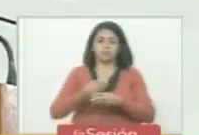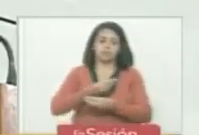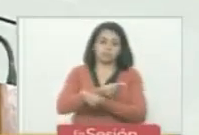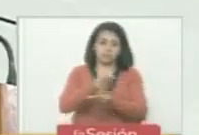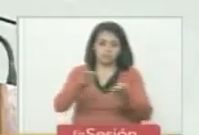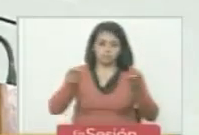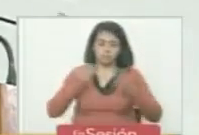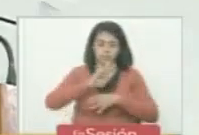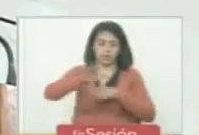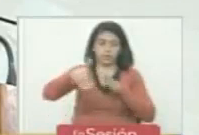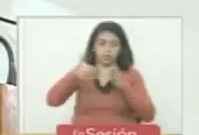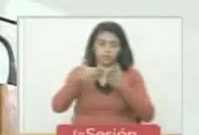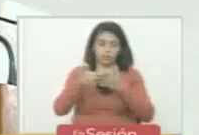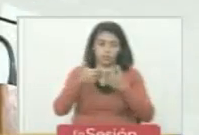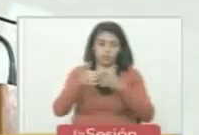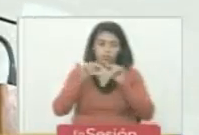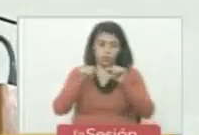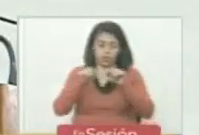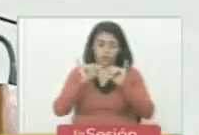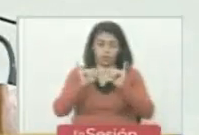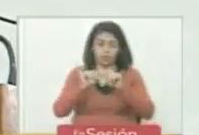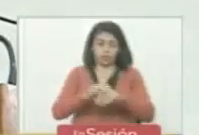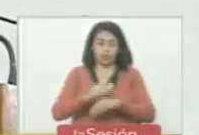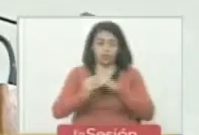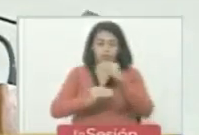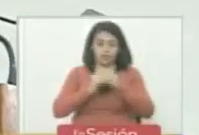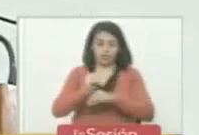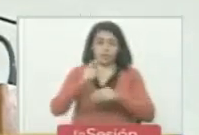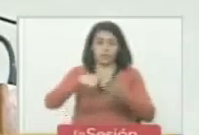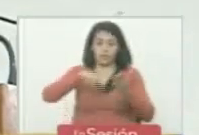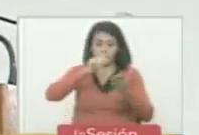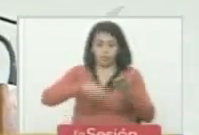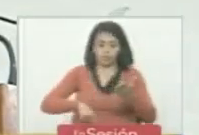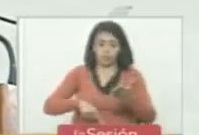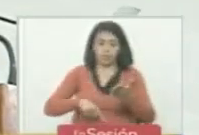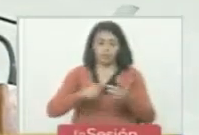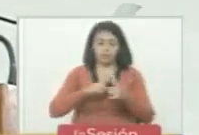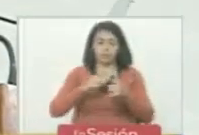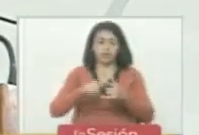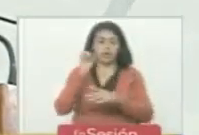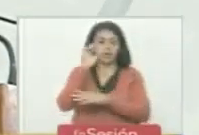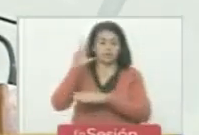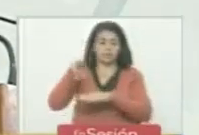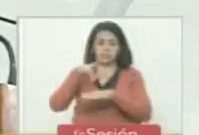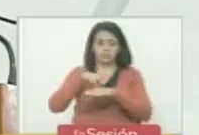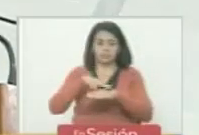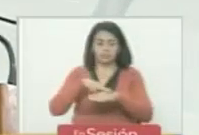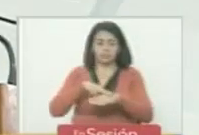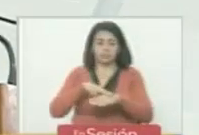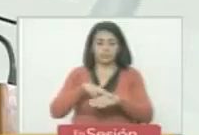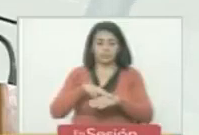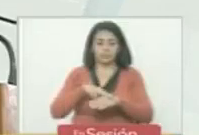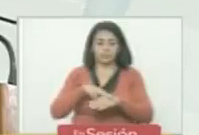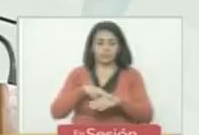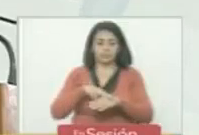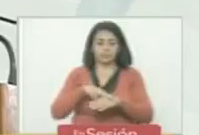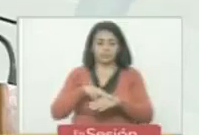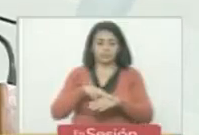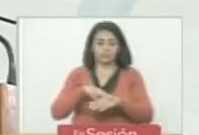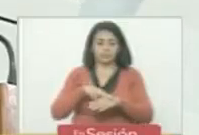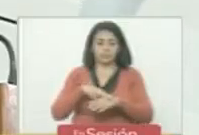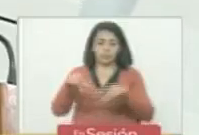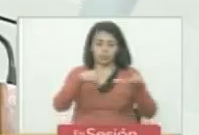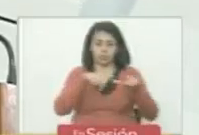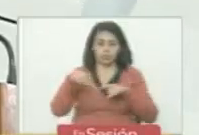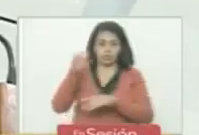máxima difusión al mismo, dado y firmado en el Palacio Federal Legislativo, sede de